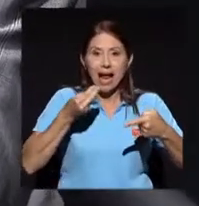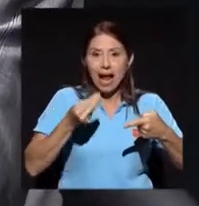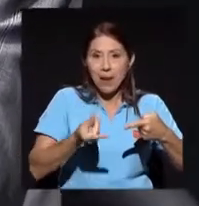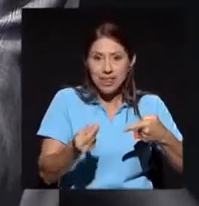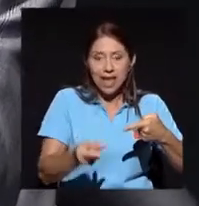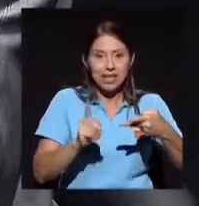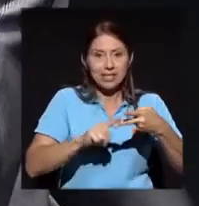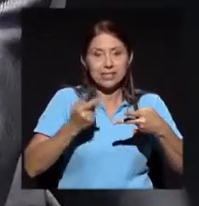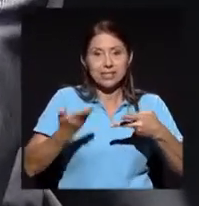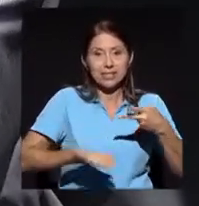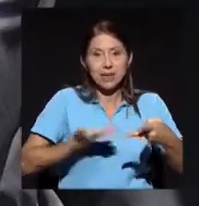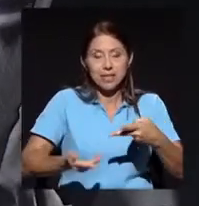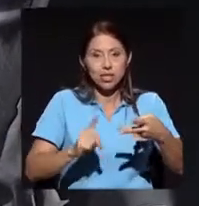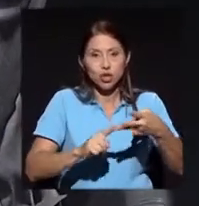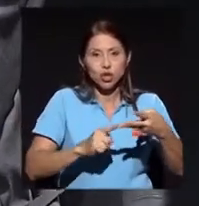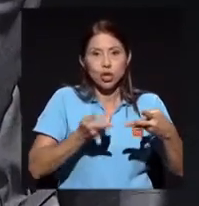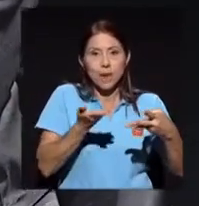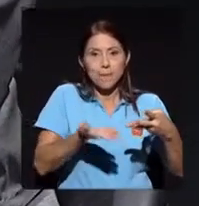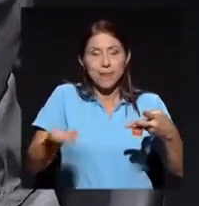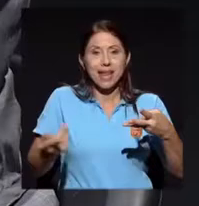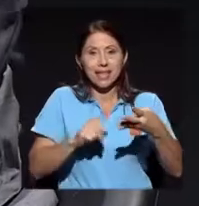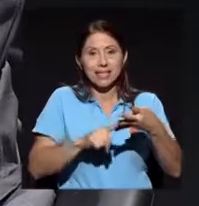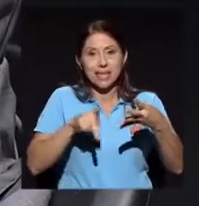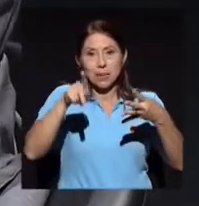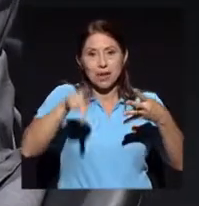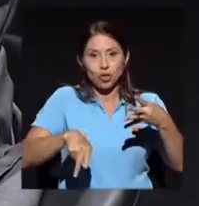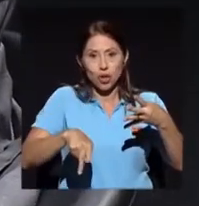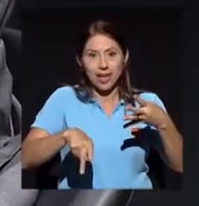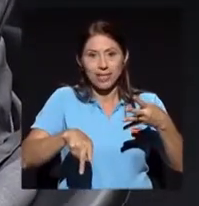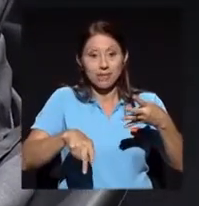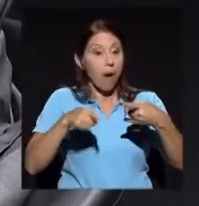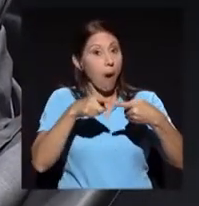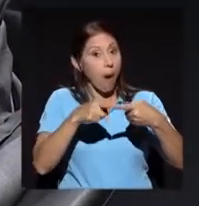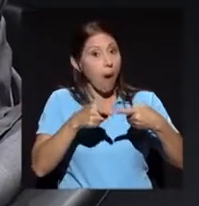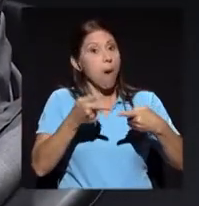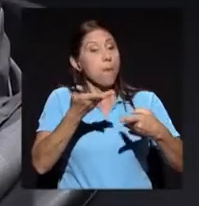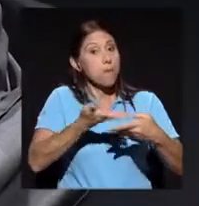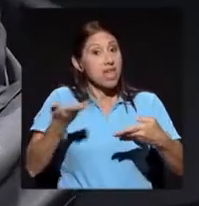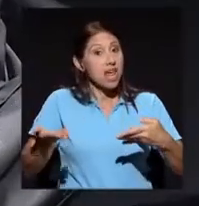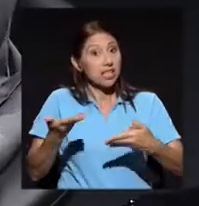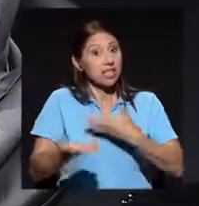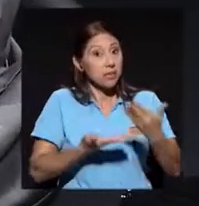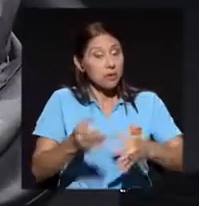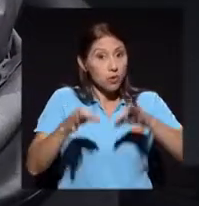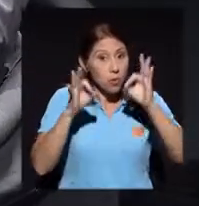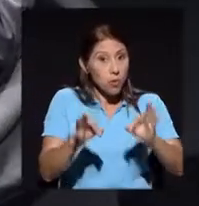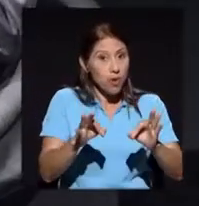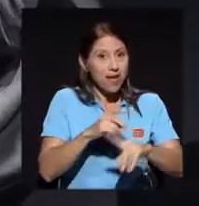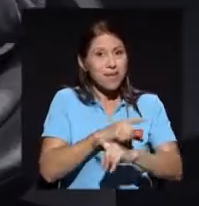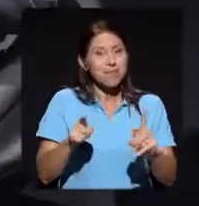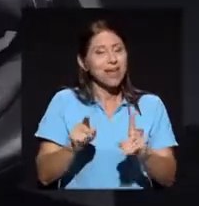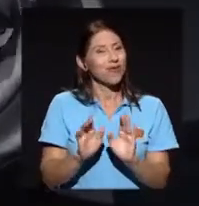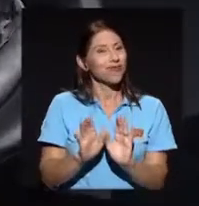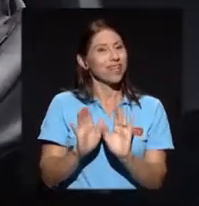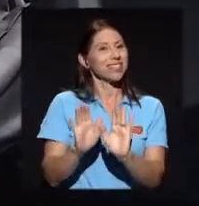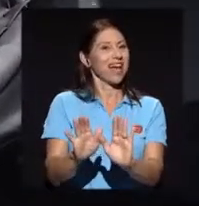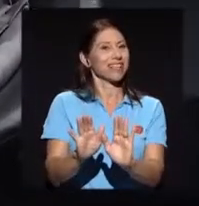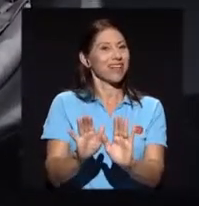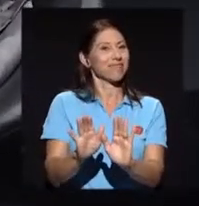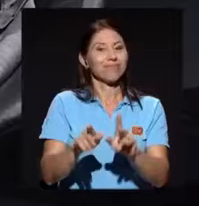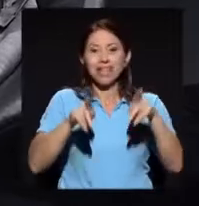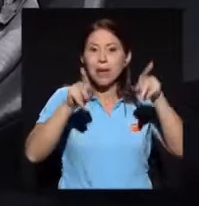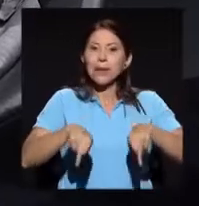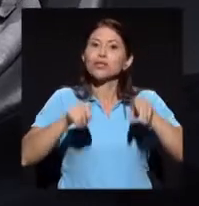reino unido- y le interesa capitales bienes y servicios pero rechaza la libertad de traslado de tránsito de